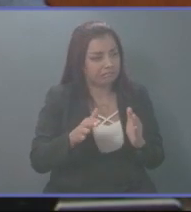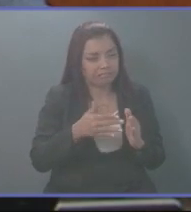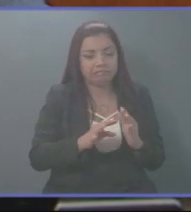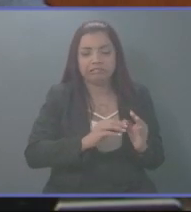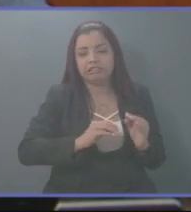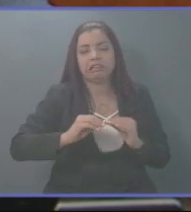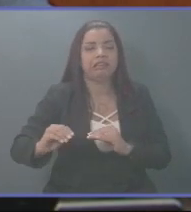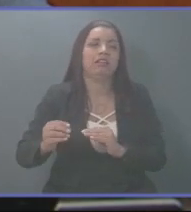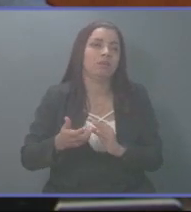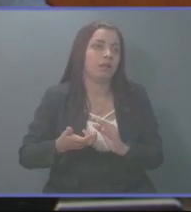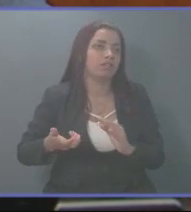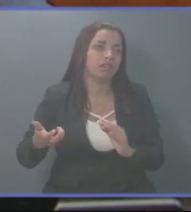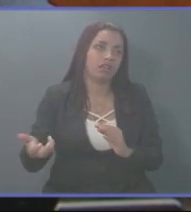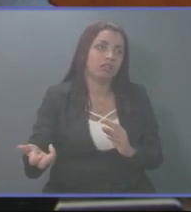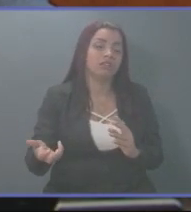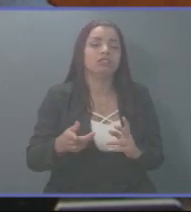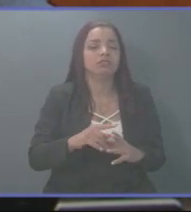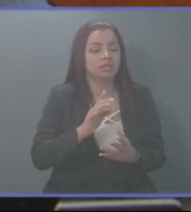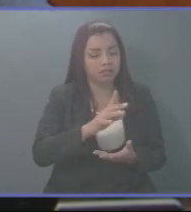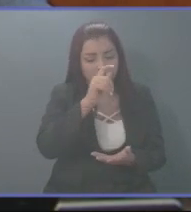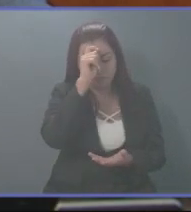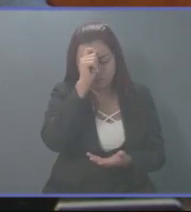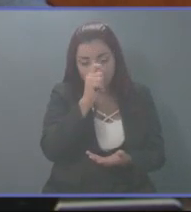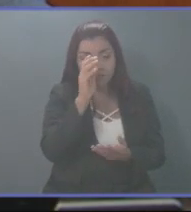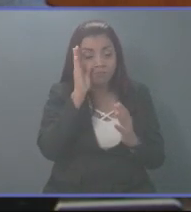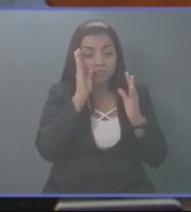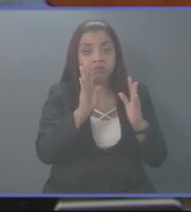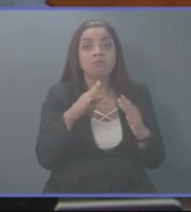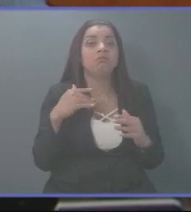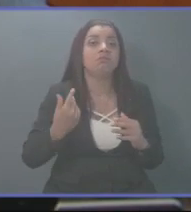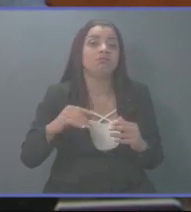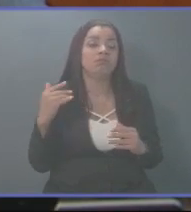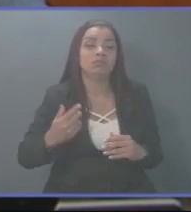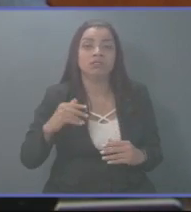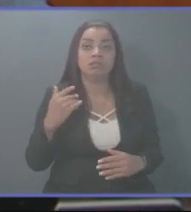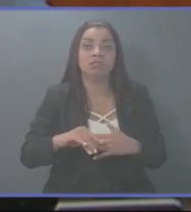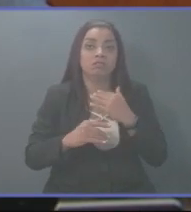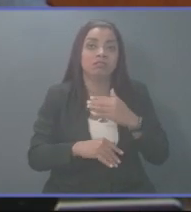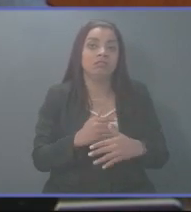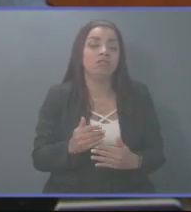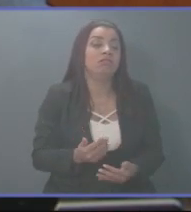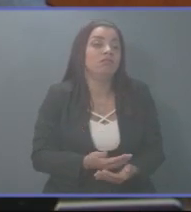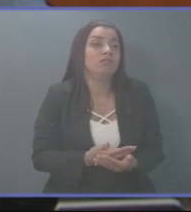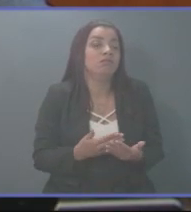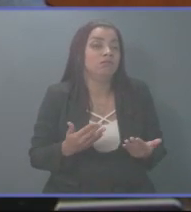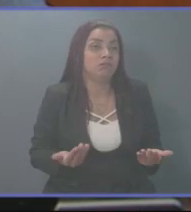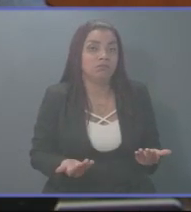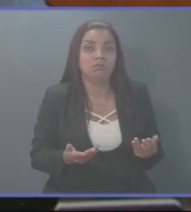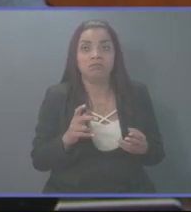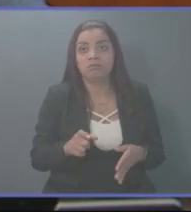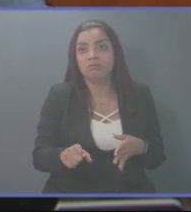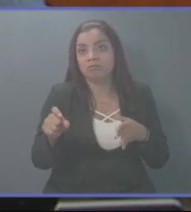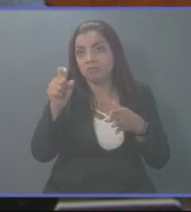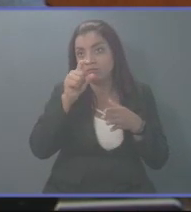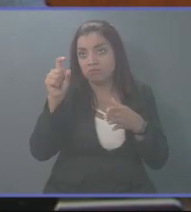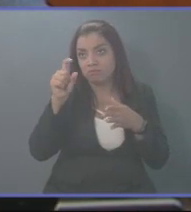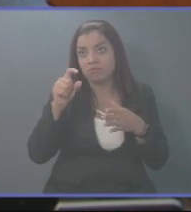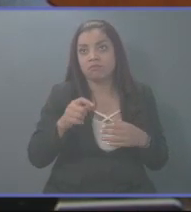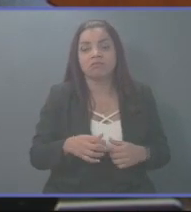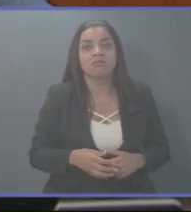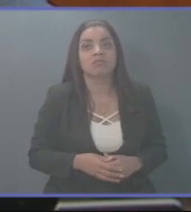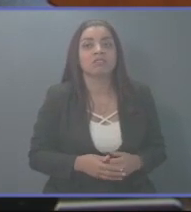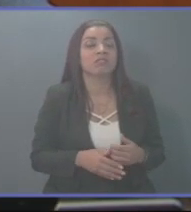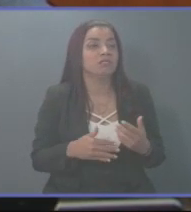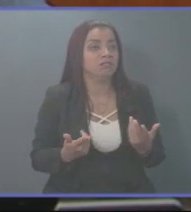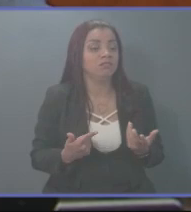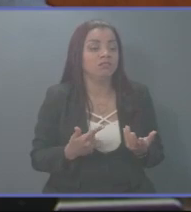digna, respetuosa y con la urgencia que el caso demande por parte de las autoridades, a